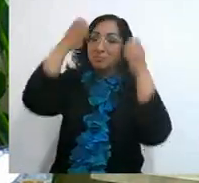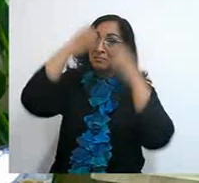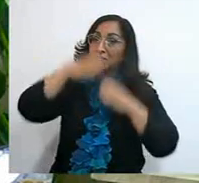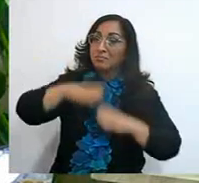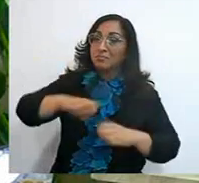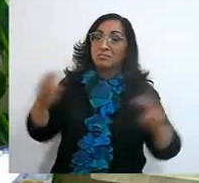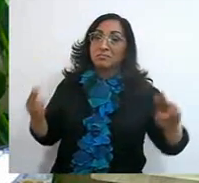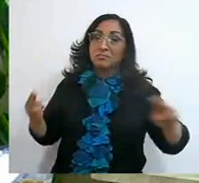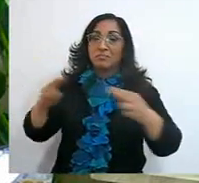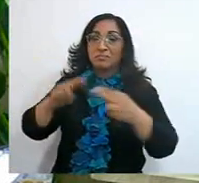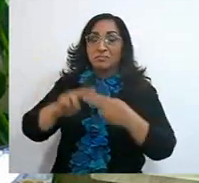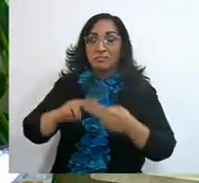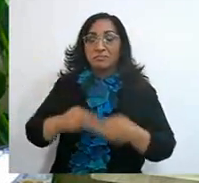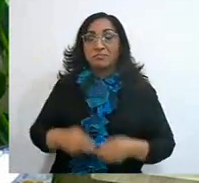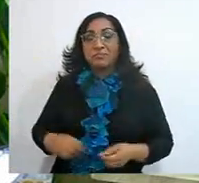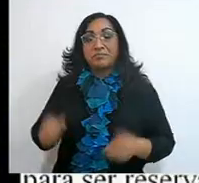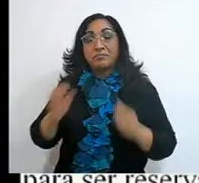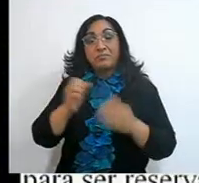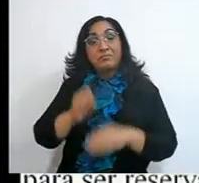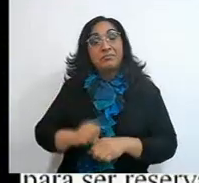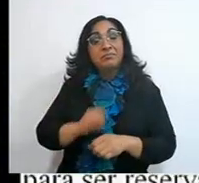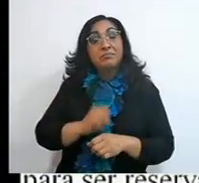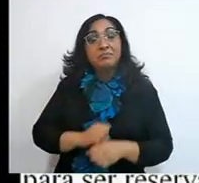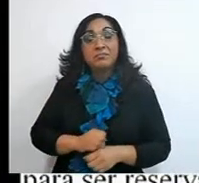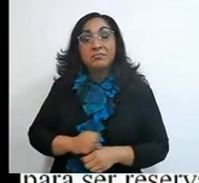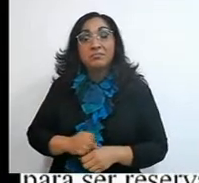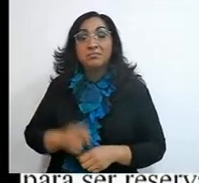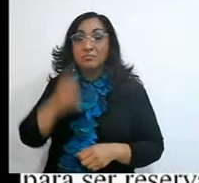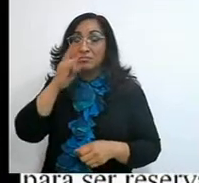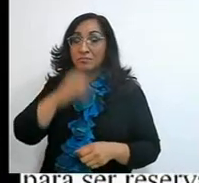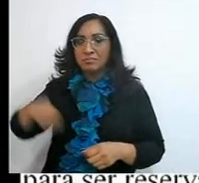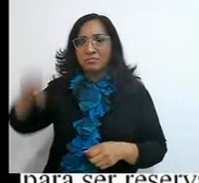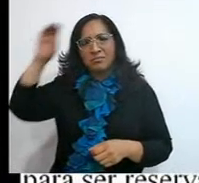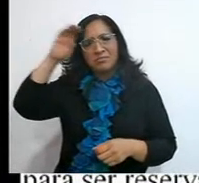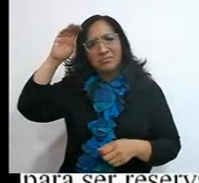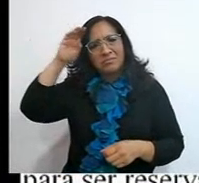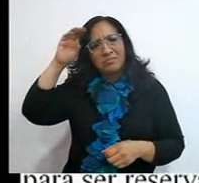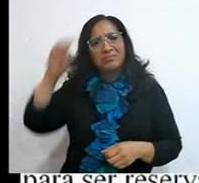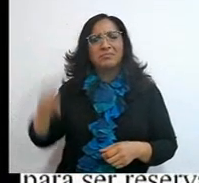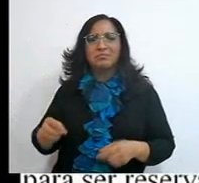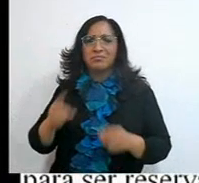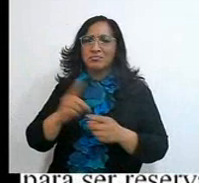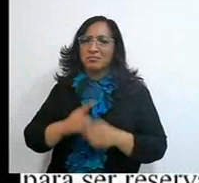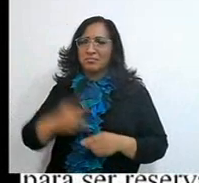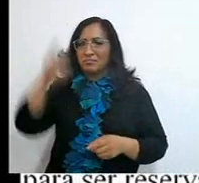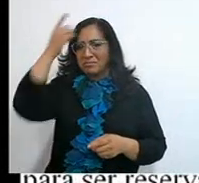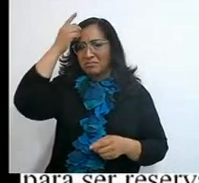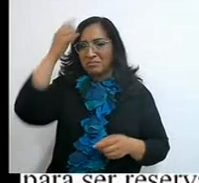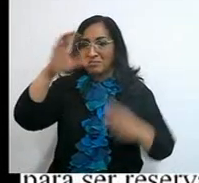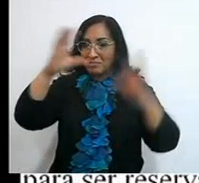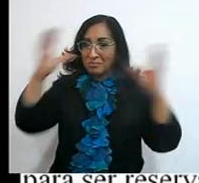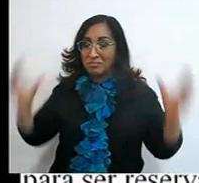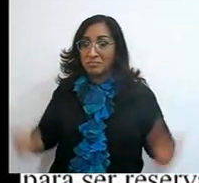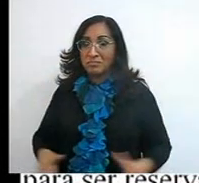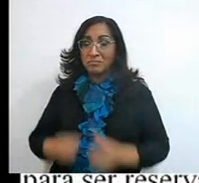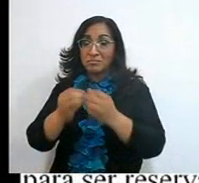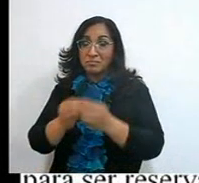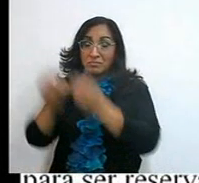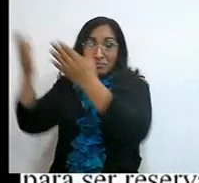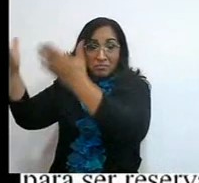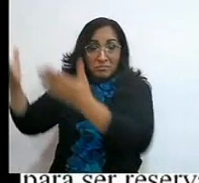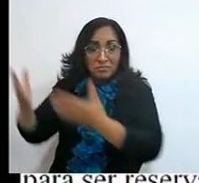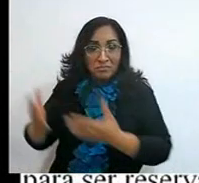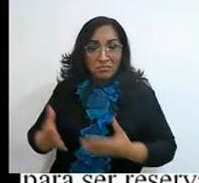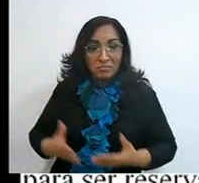¿Terminamos el versículo? No, dice, y aún negarán al Señor que lo rescató, atrayendo sobre sí